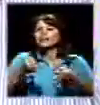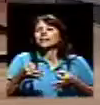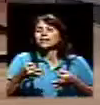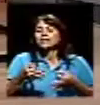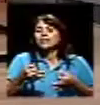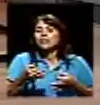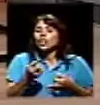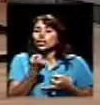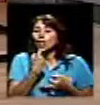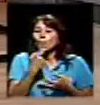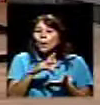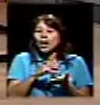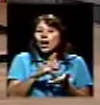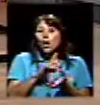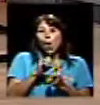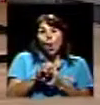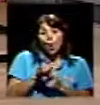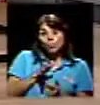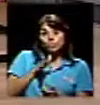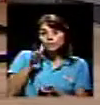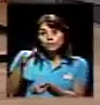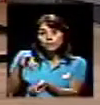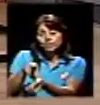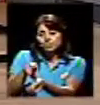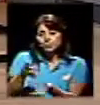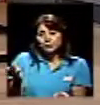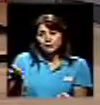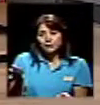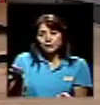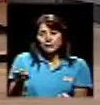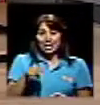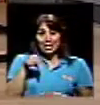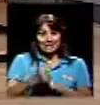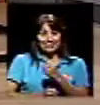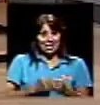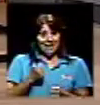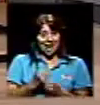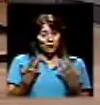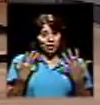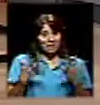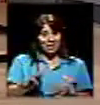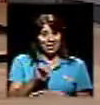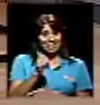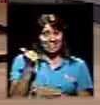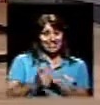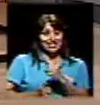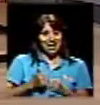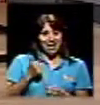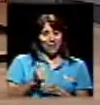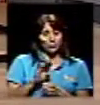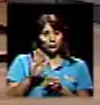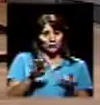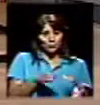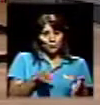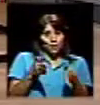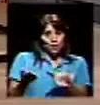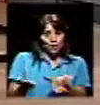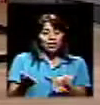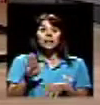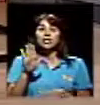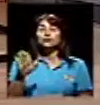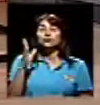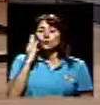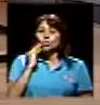hacerlo? De hecho, este año que cumplimos 10 años, la trayectoria de la doctora Ross